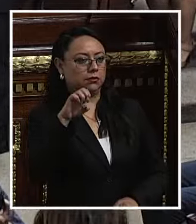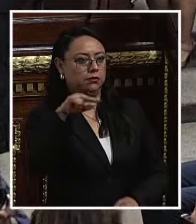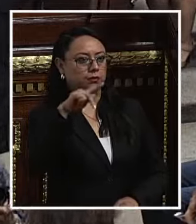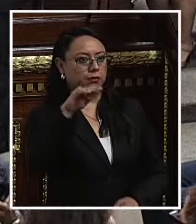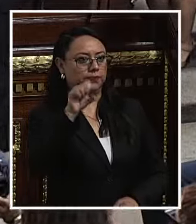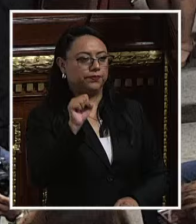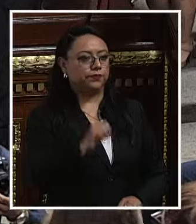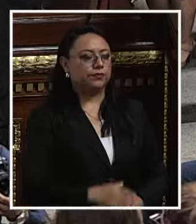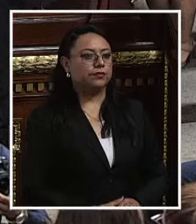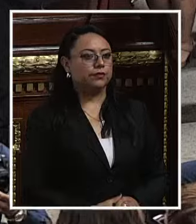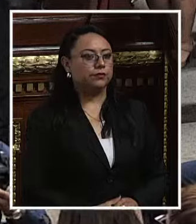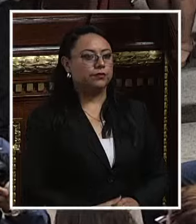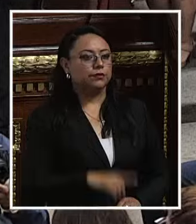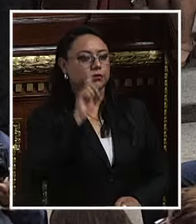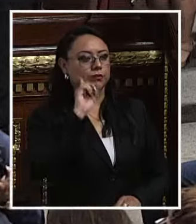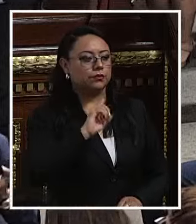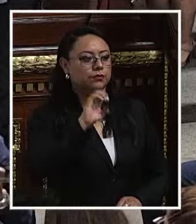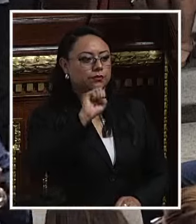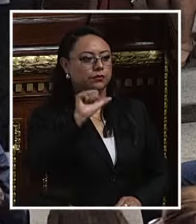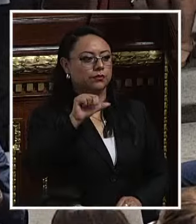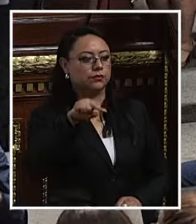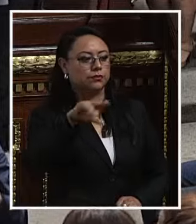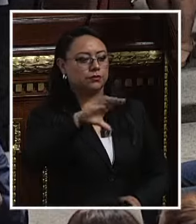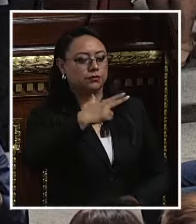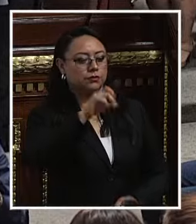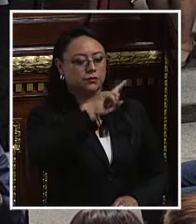Sánchez Barrios Esther Silvia.